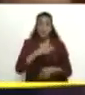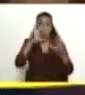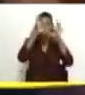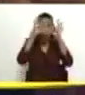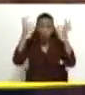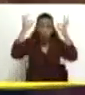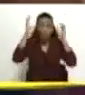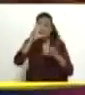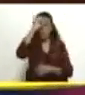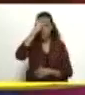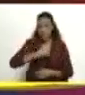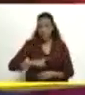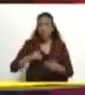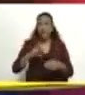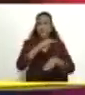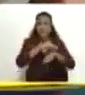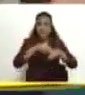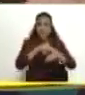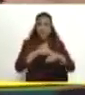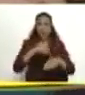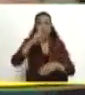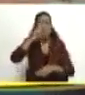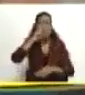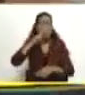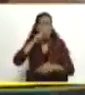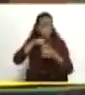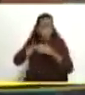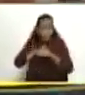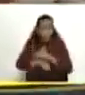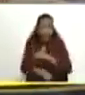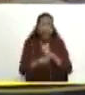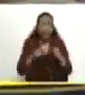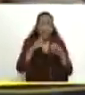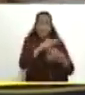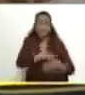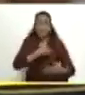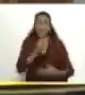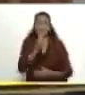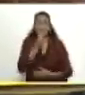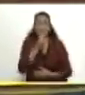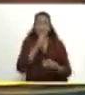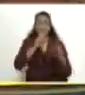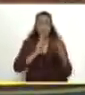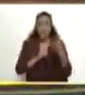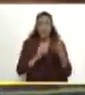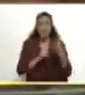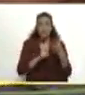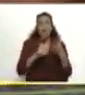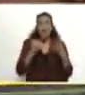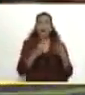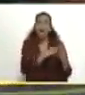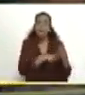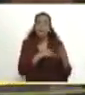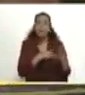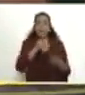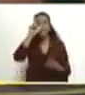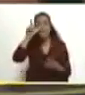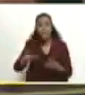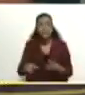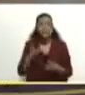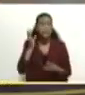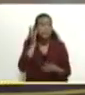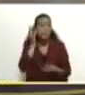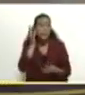Gregorio Hernández, la Misión del Parto Humanizado, la Misión Alimentación. Aquí tengo a Antonia,